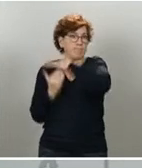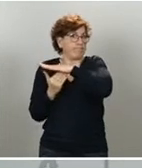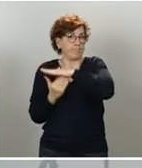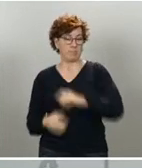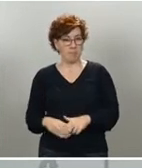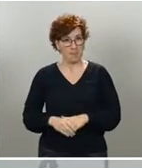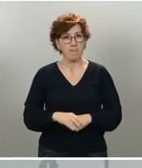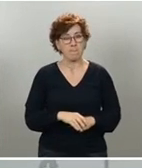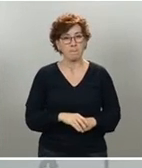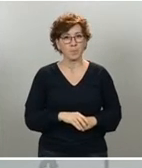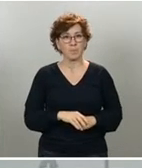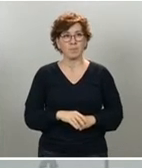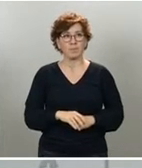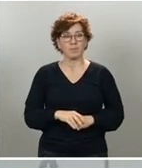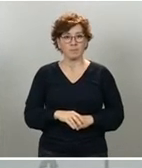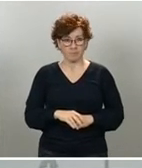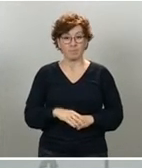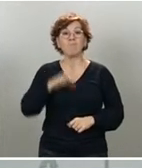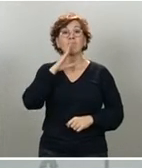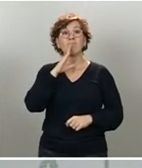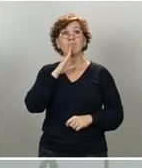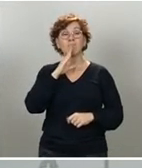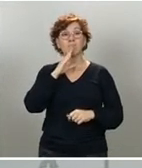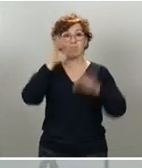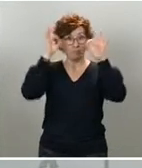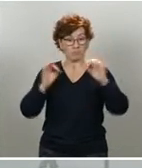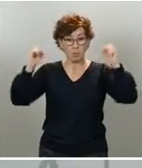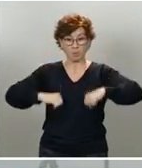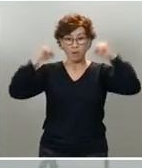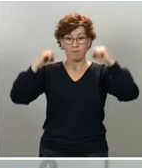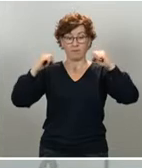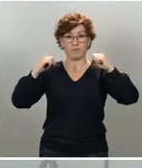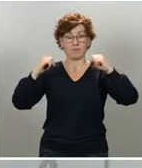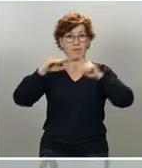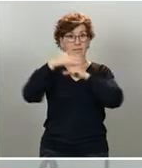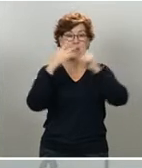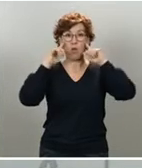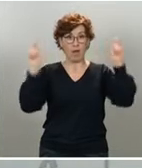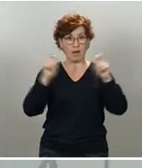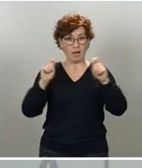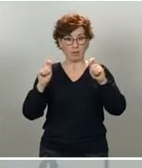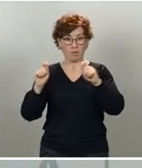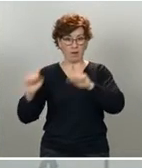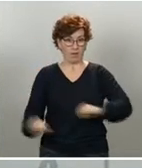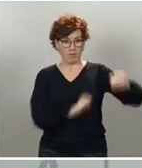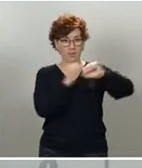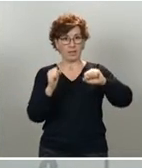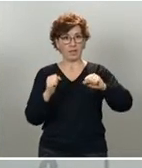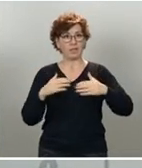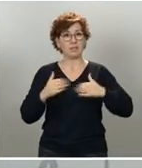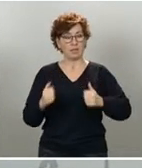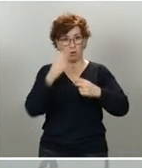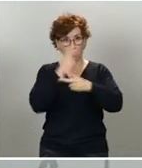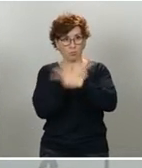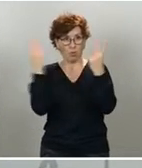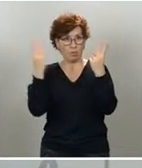Casi al mismo tiempo que decretamos el estado de alarma para defender la salud pública del conjunto del país y también para